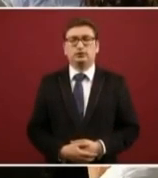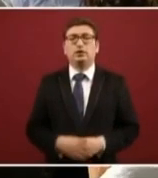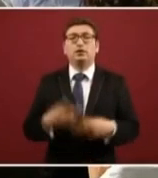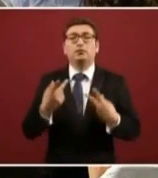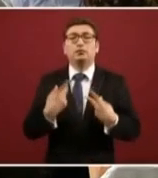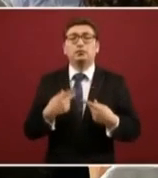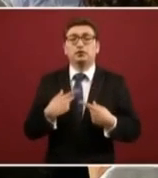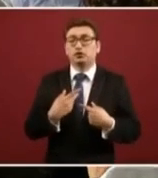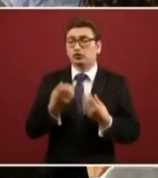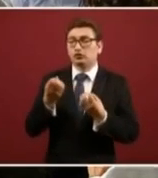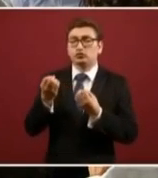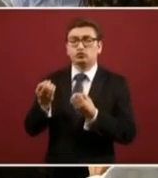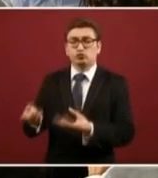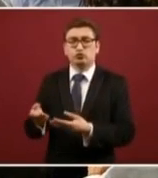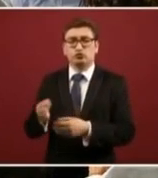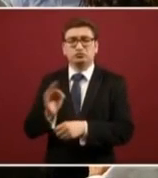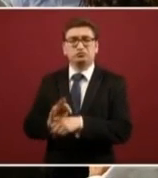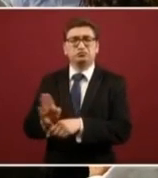beneficiarios,